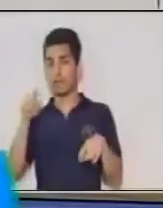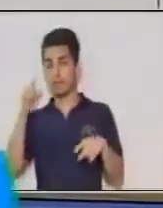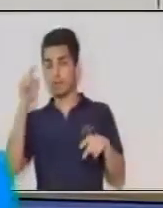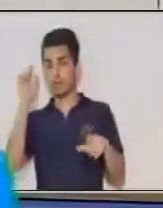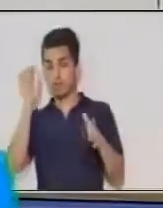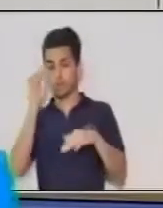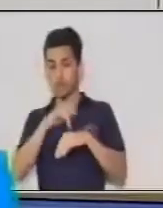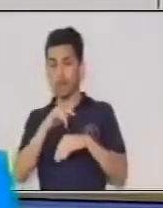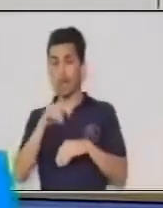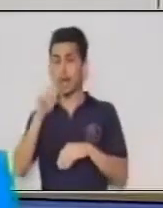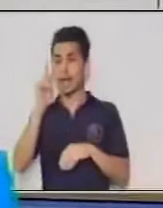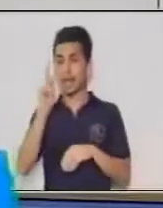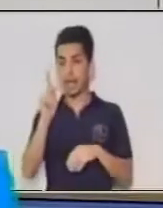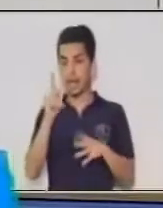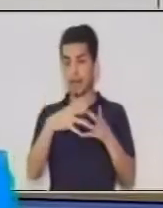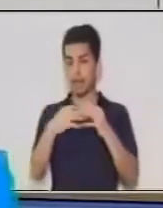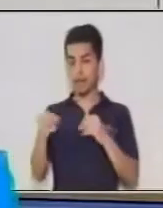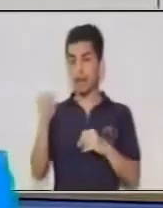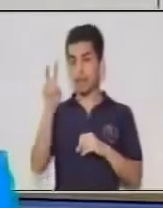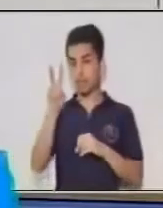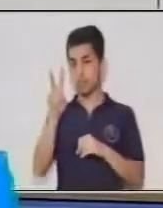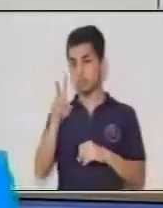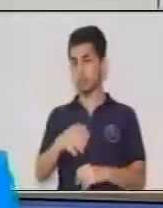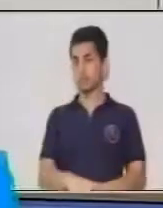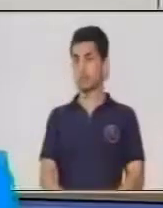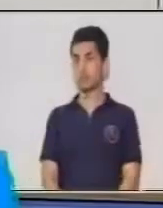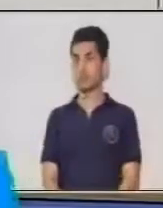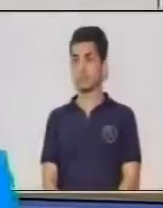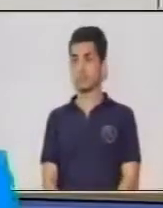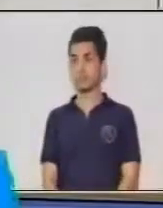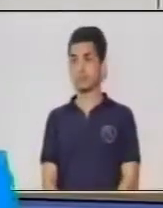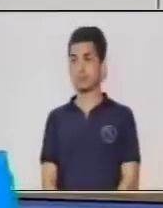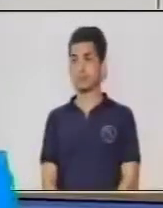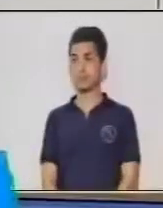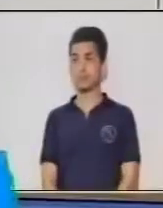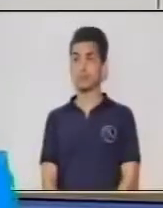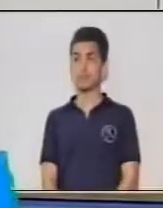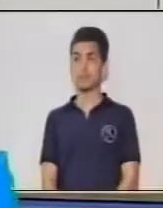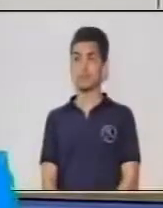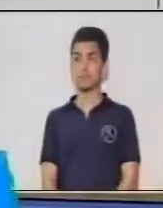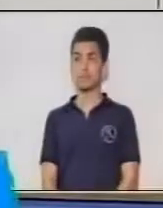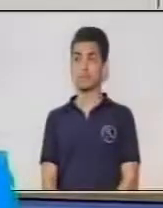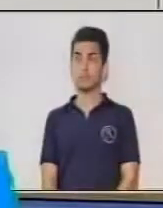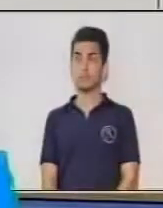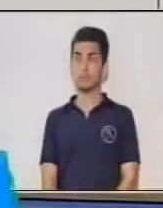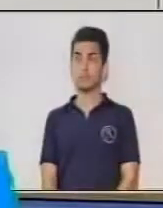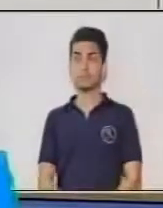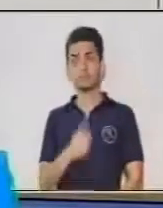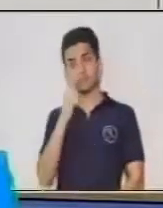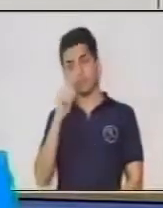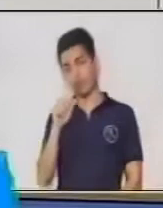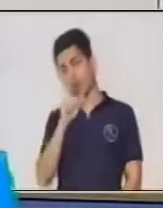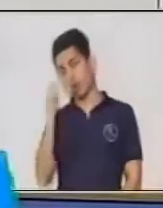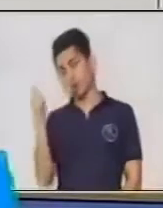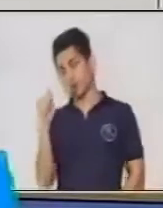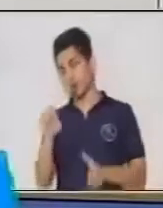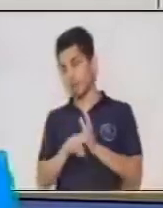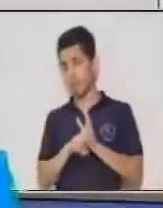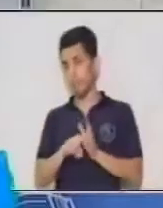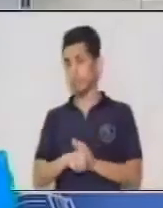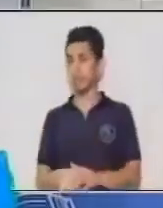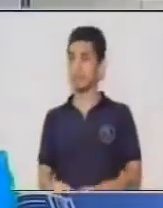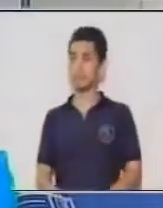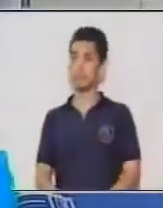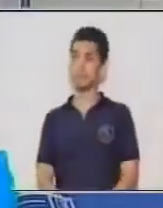2. ¿Sí? Ok. Ahora vamos a otro tipo de ejemplo, ¿sí? Vamos a ir a otro